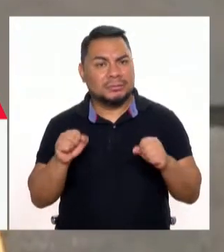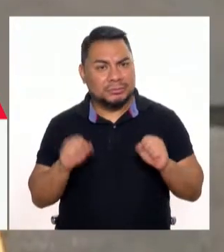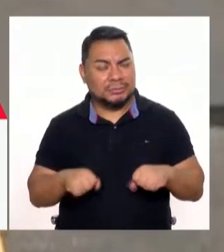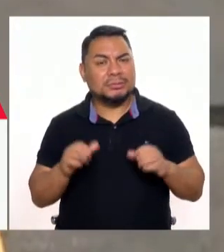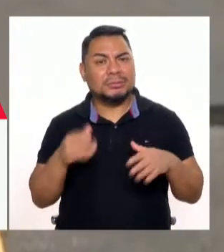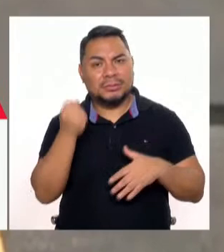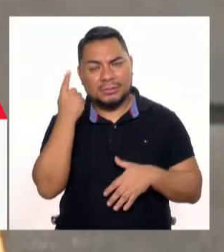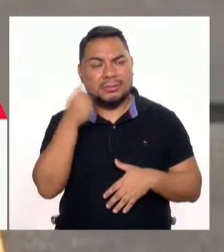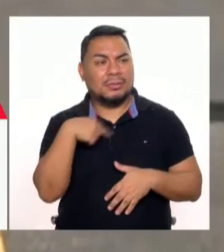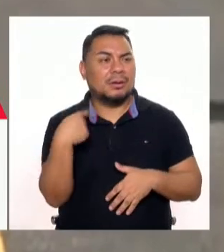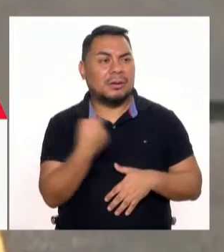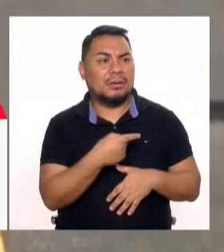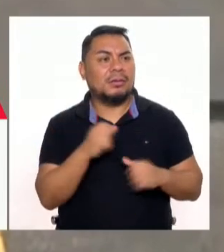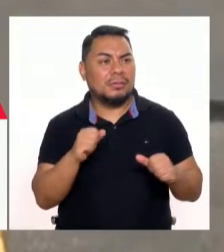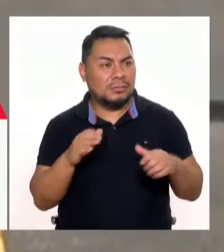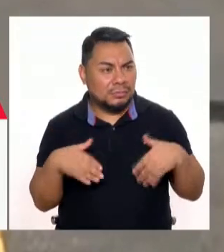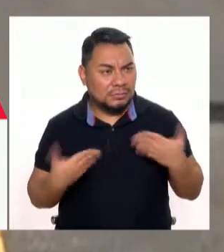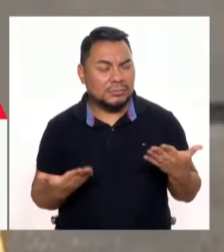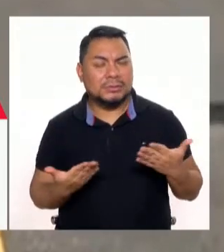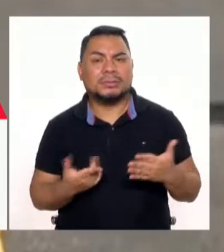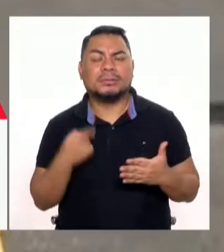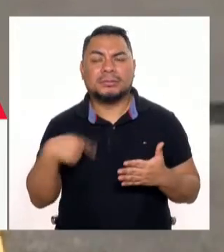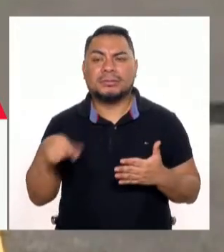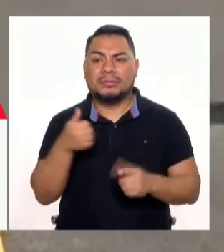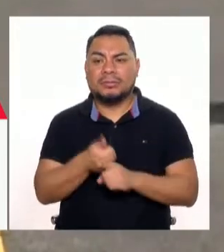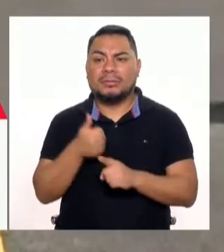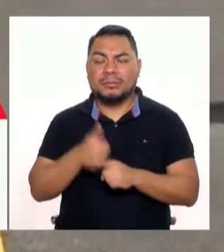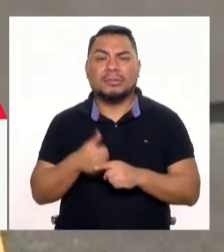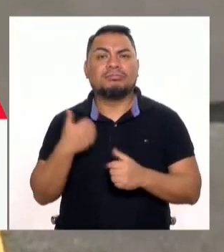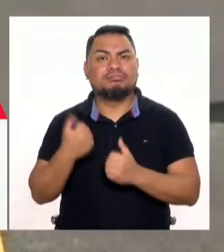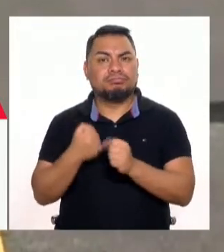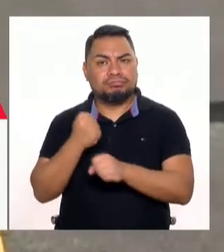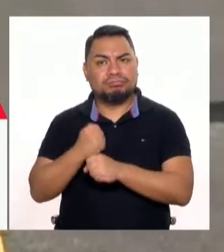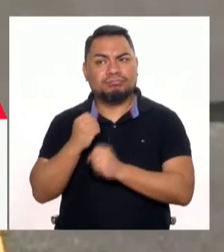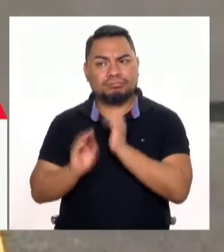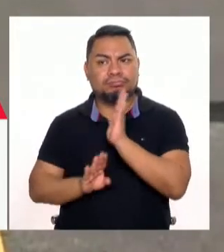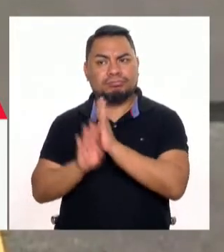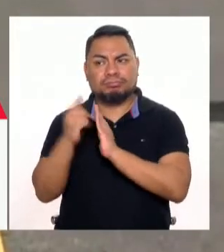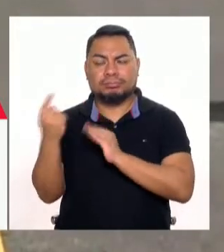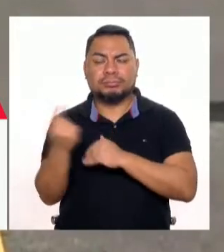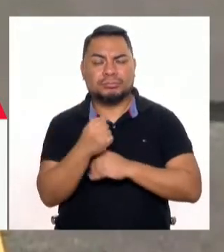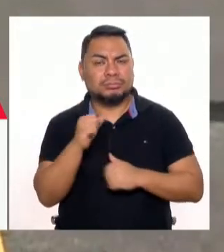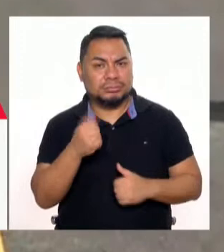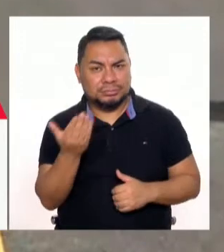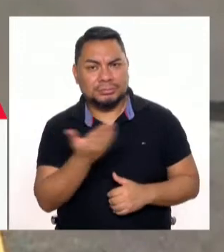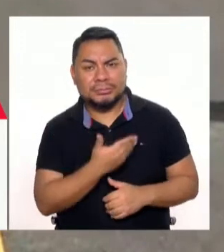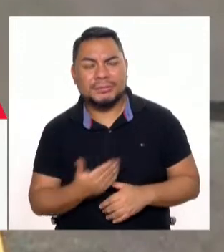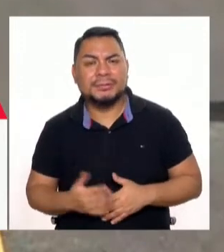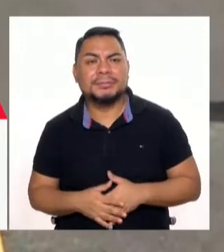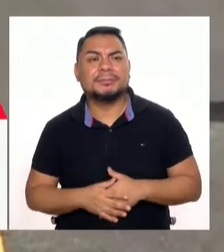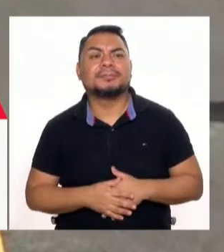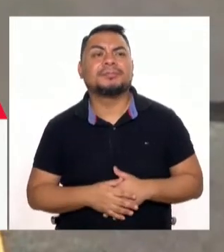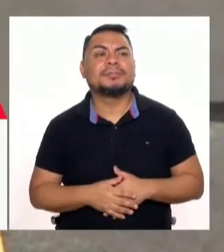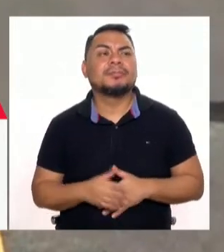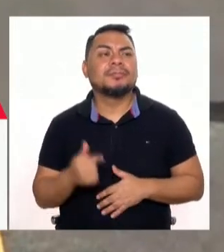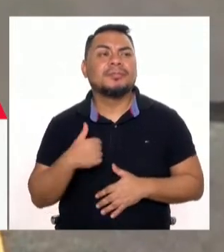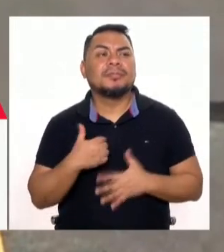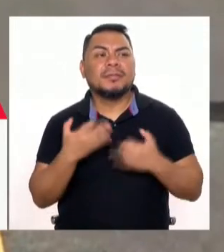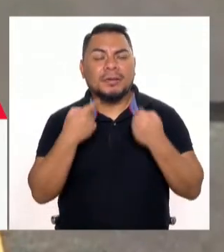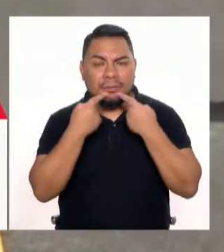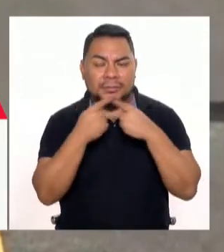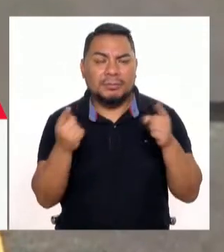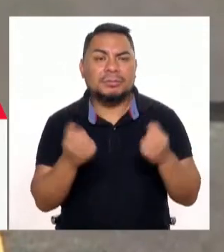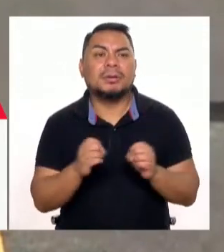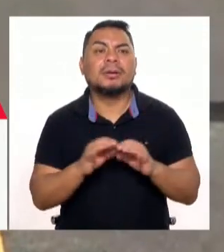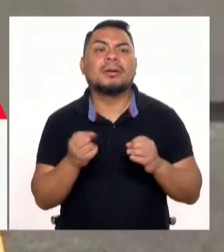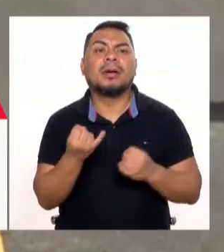entender que nosotros podemos escribir nuestra propia historia presidenta Yo quiero anunciar algo